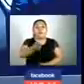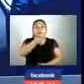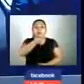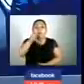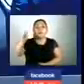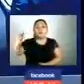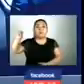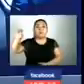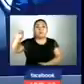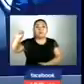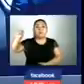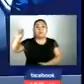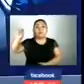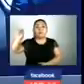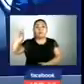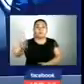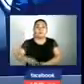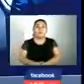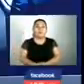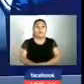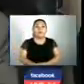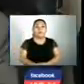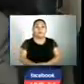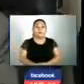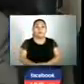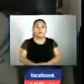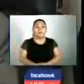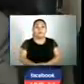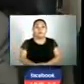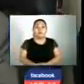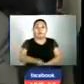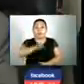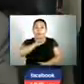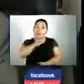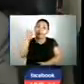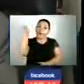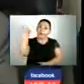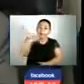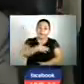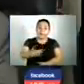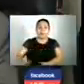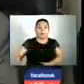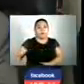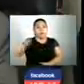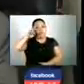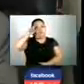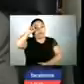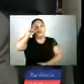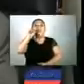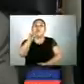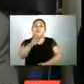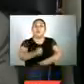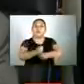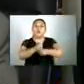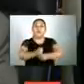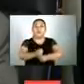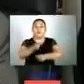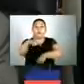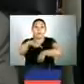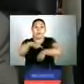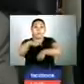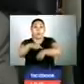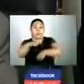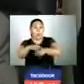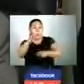Néstor Hernández. El expresidente Elías Antonio Saca se confirma que su pena baja de